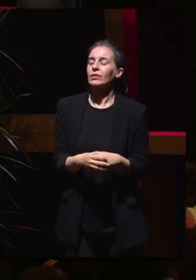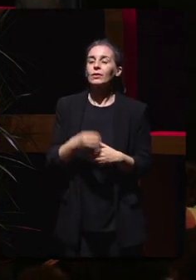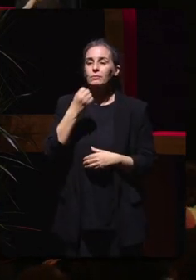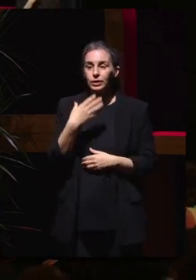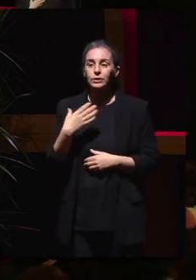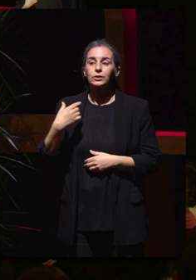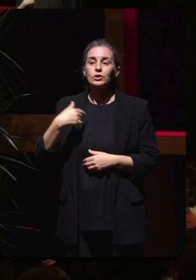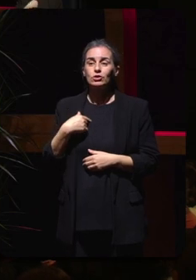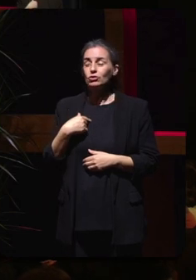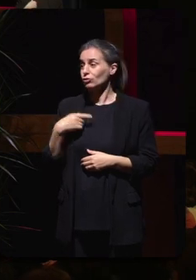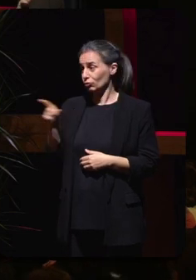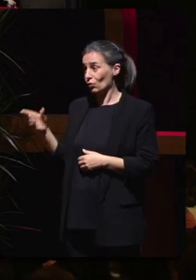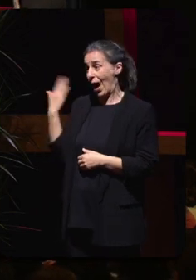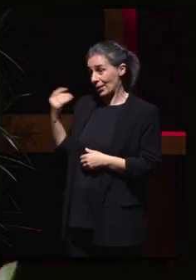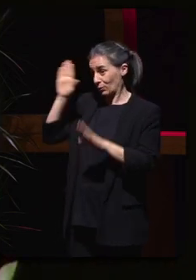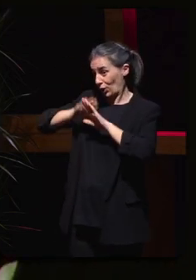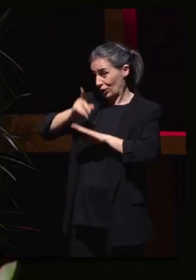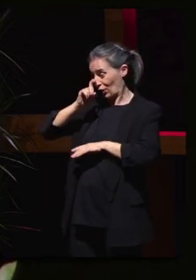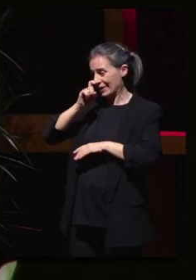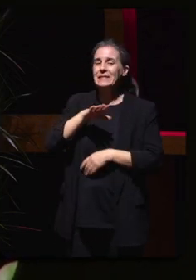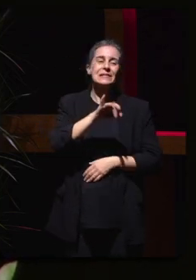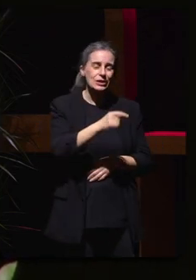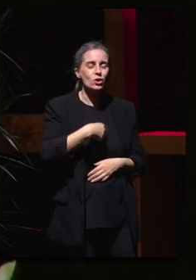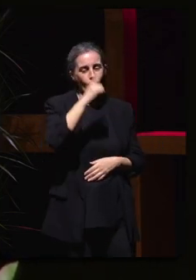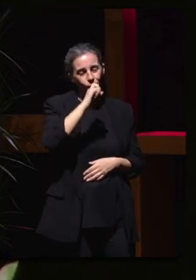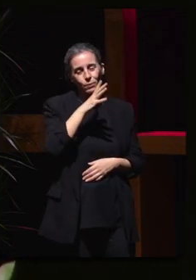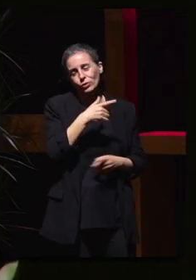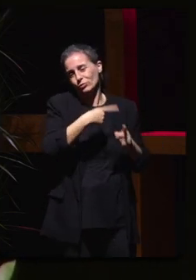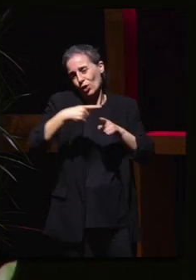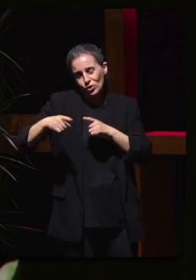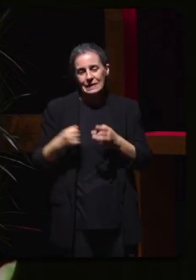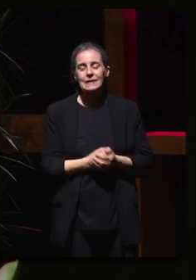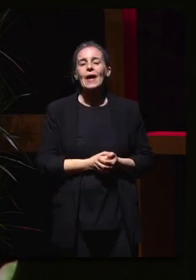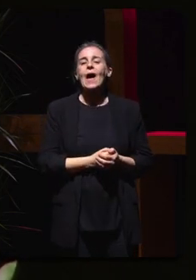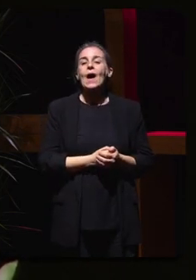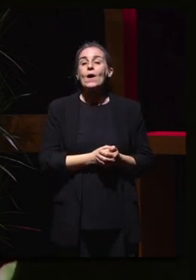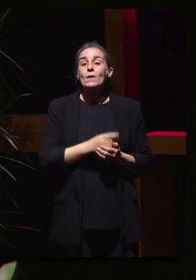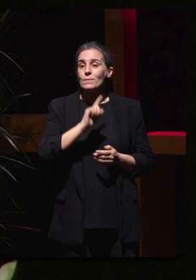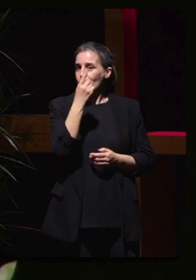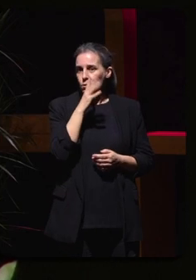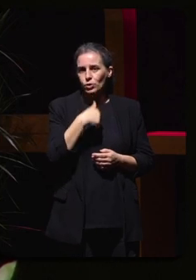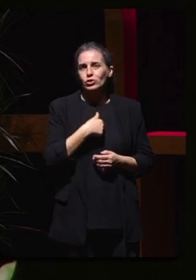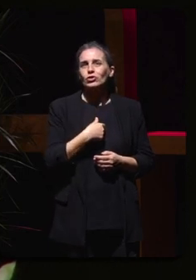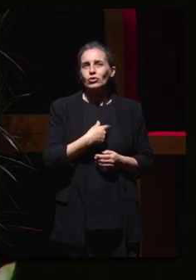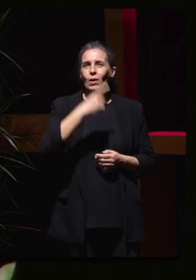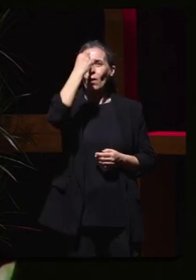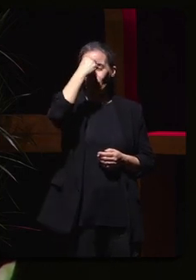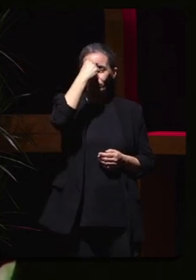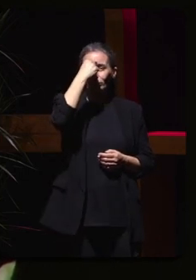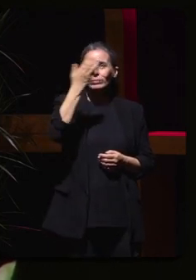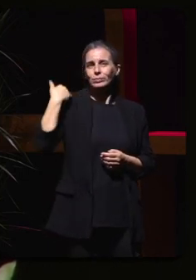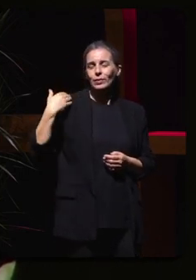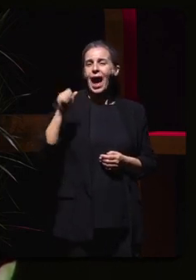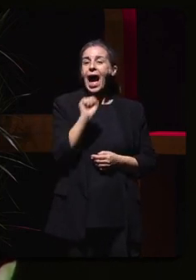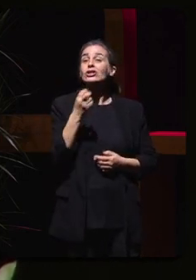Cuéntanos, sí, por qué lo recordaste. Sí, lo recordé por varias cosas. Bueno, primero, porque efectivamente lo sitúo en el tiempo, ¿no? Años